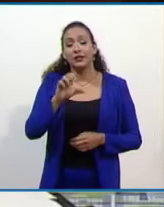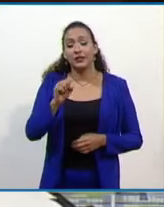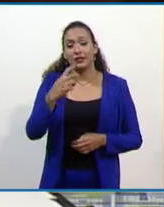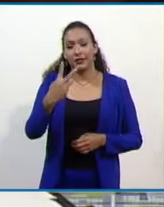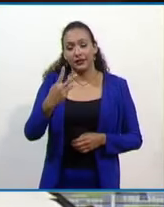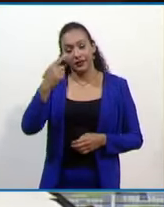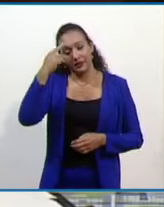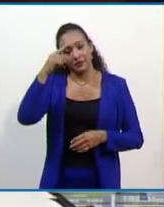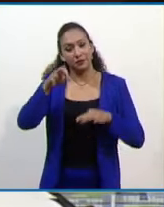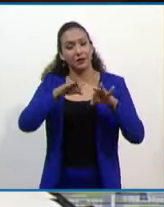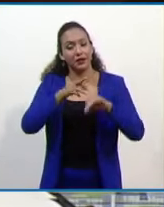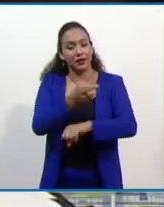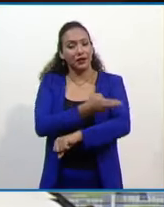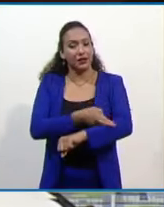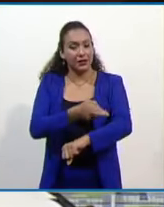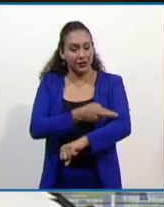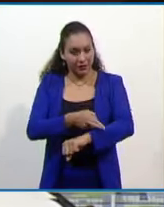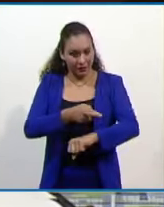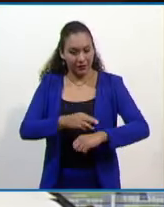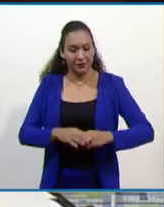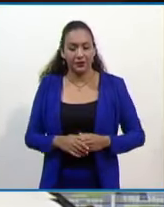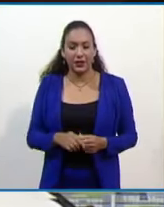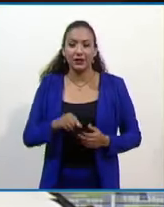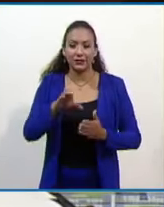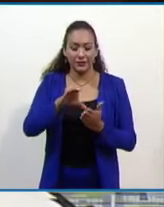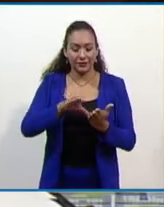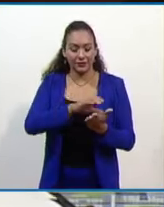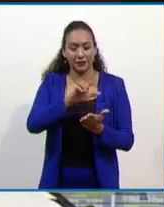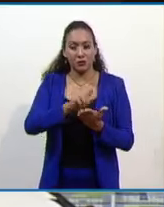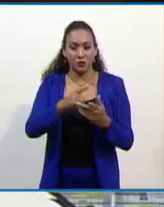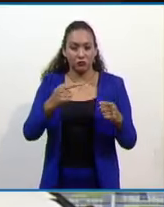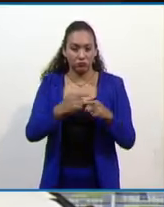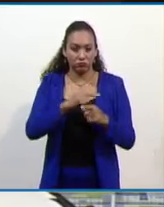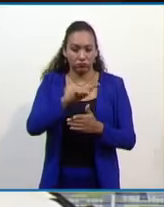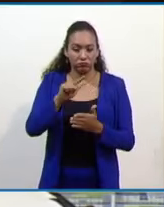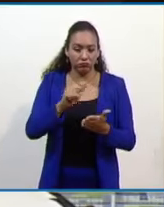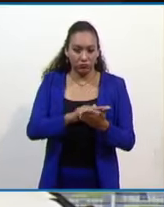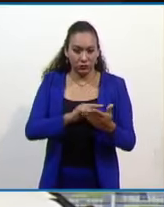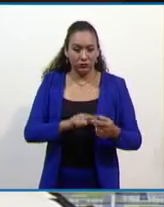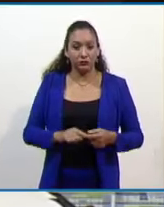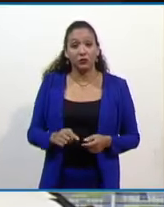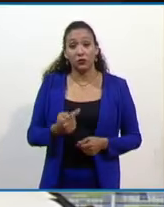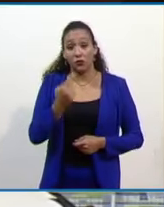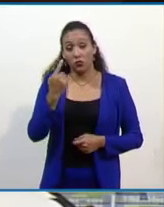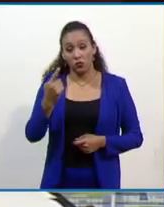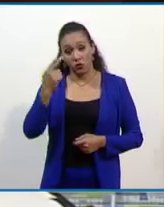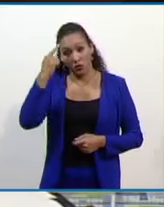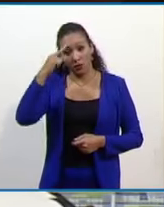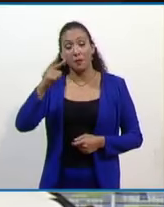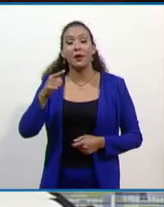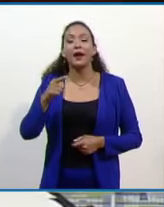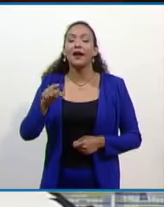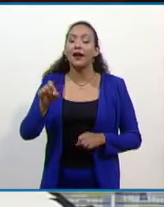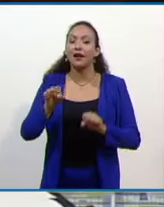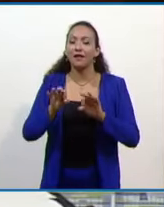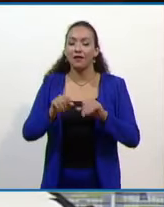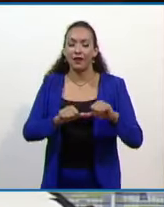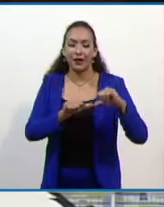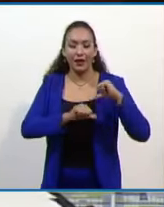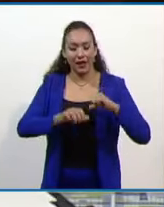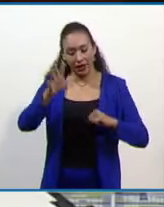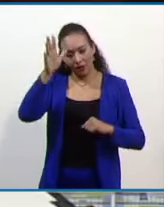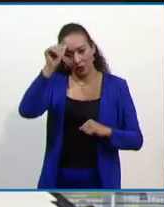de controversias constitucionales y acciones de inconstitucionalidad, 1 a la Secretaría General de Acuerdos